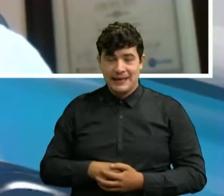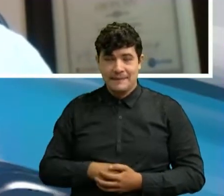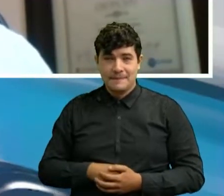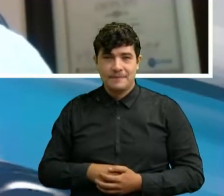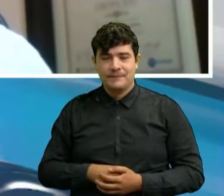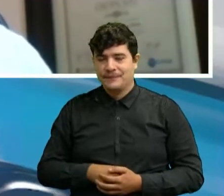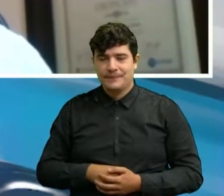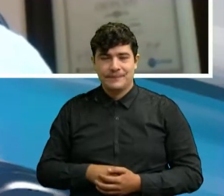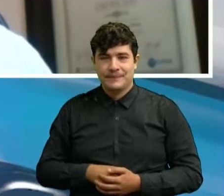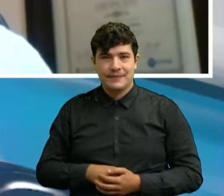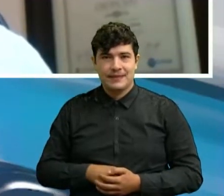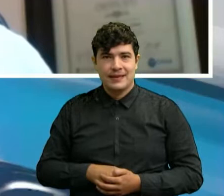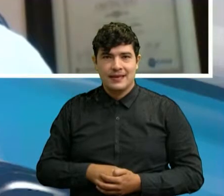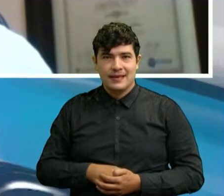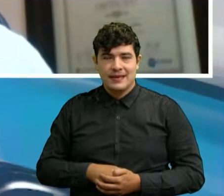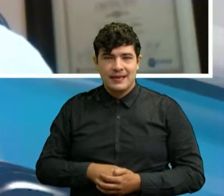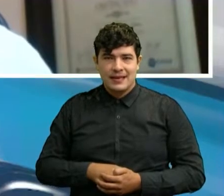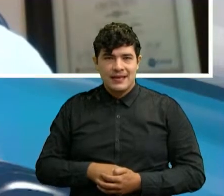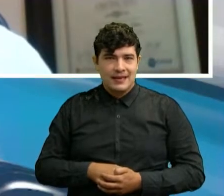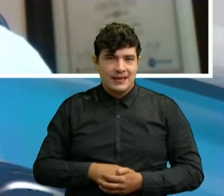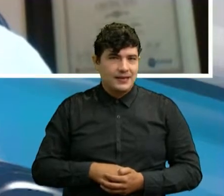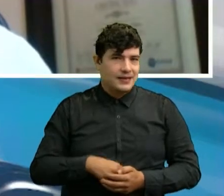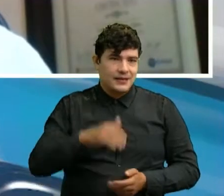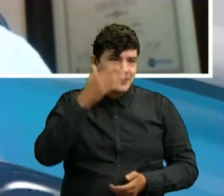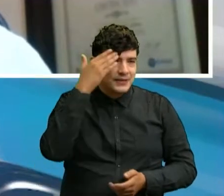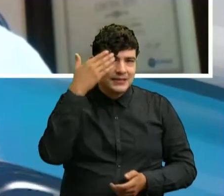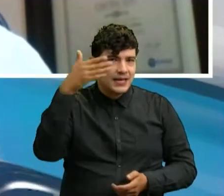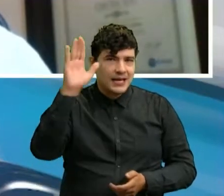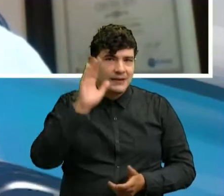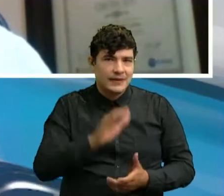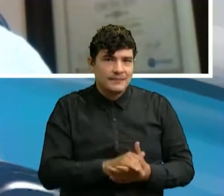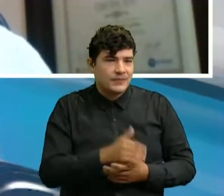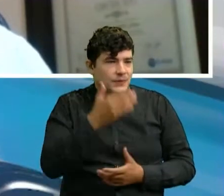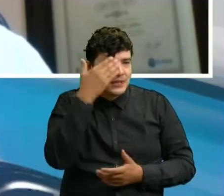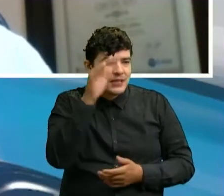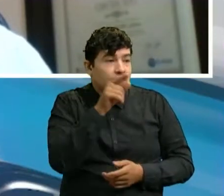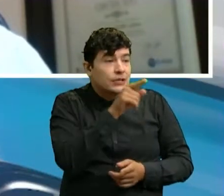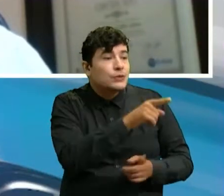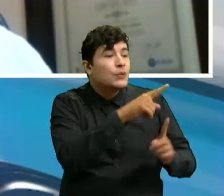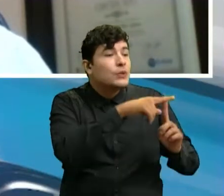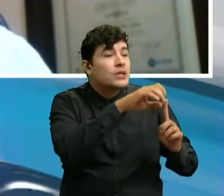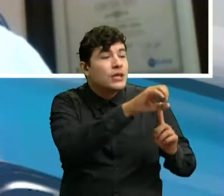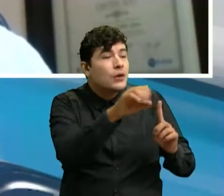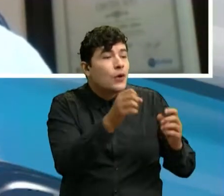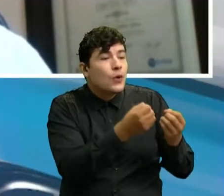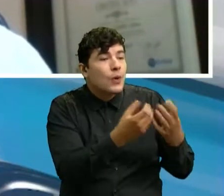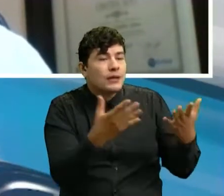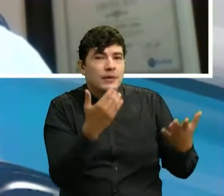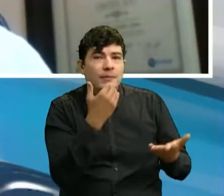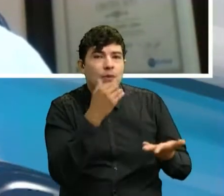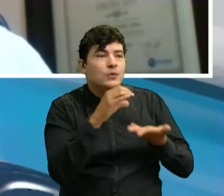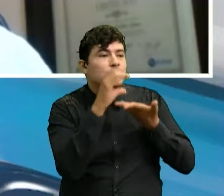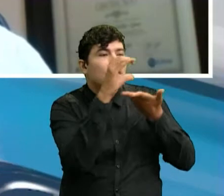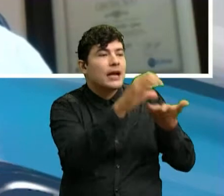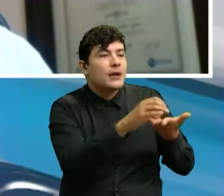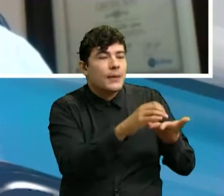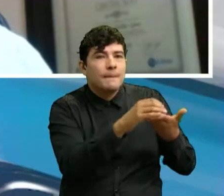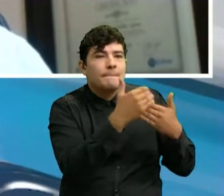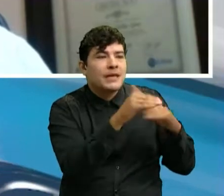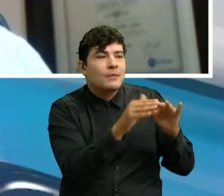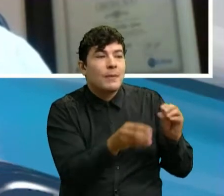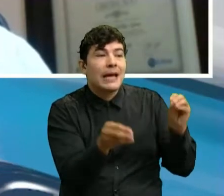posible establecer cuál sería el monto de la pensión de su tío, si un salario mínimo más, porque ello depende